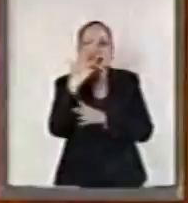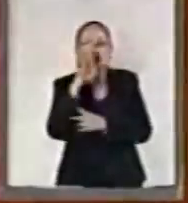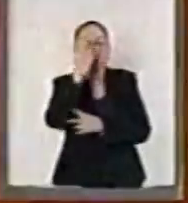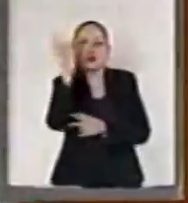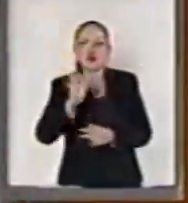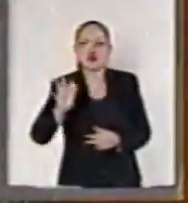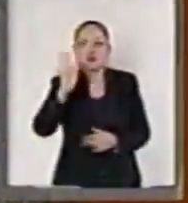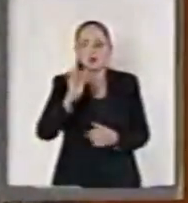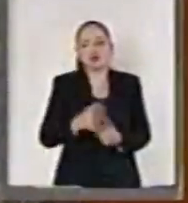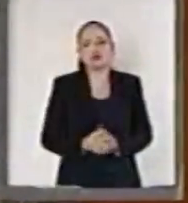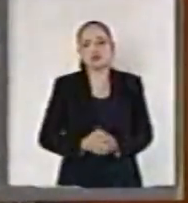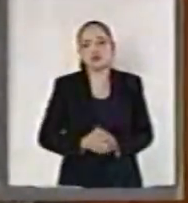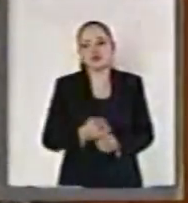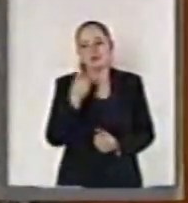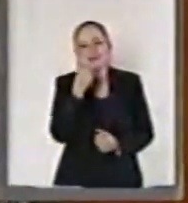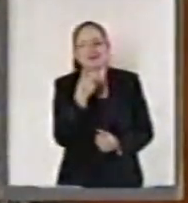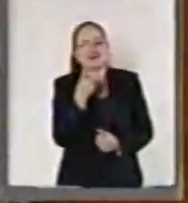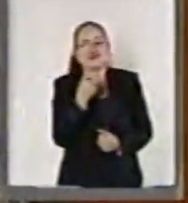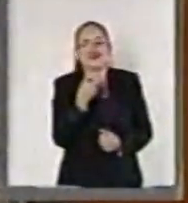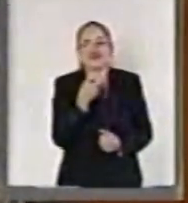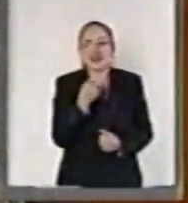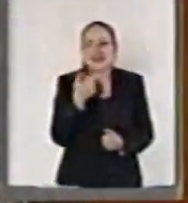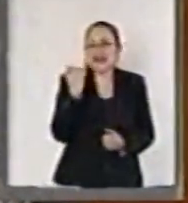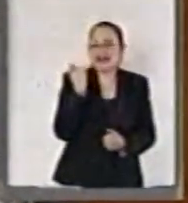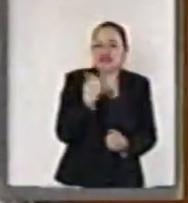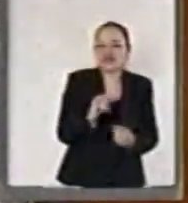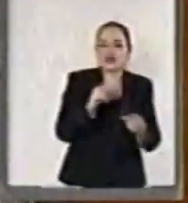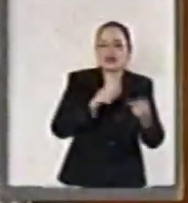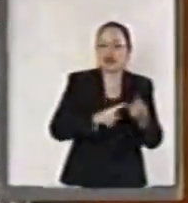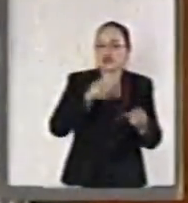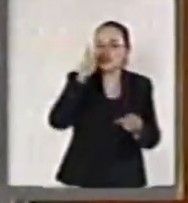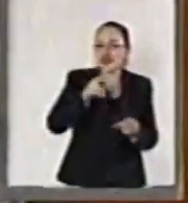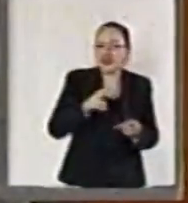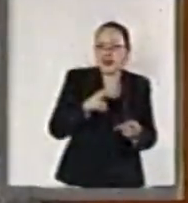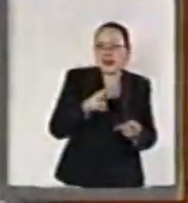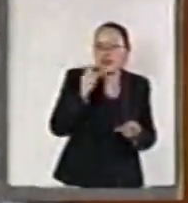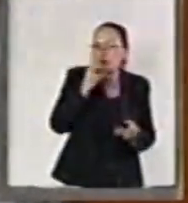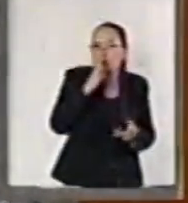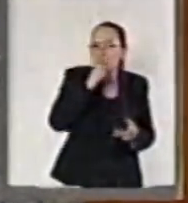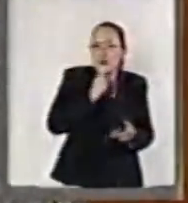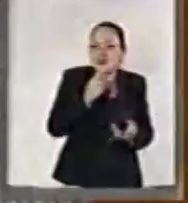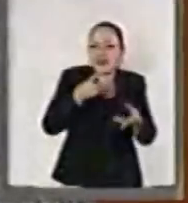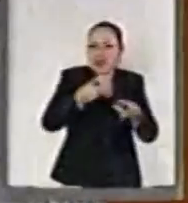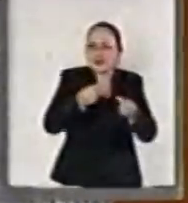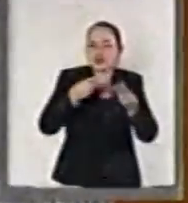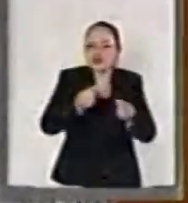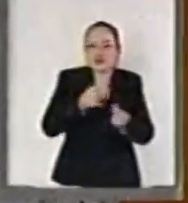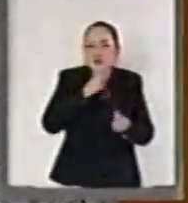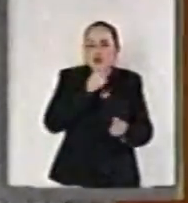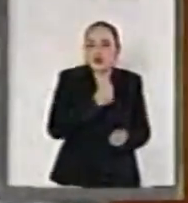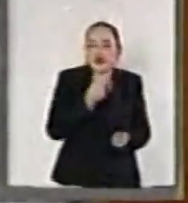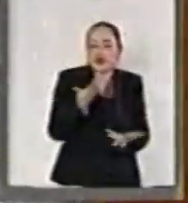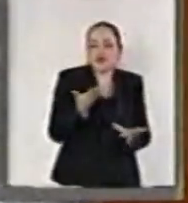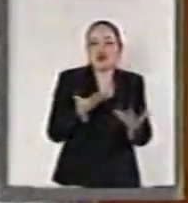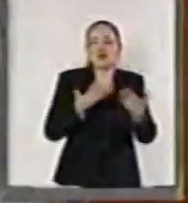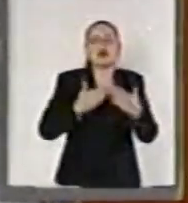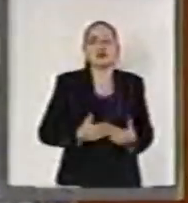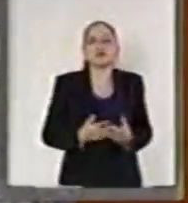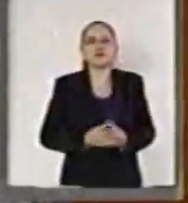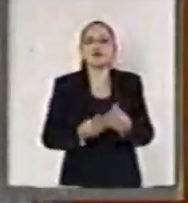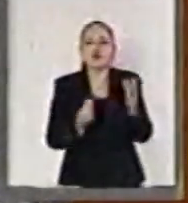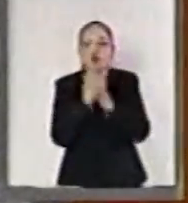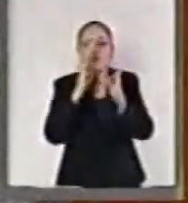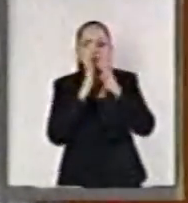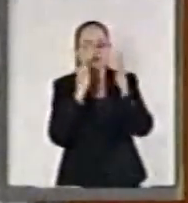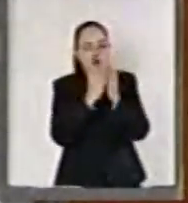285%, lo cual es ilógico, absurdo y también insostenible técnicamente. Que la nueva